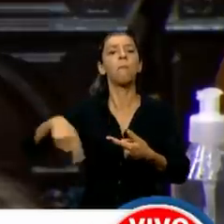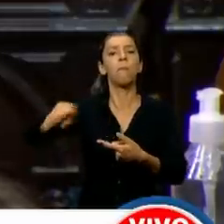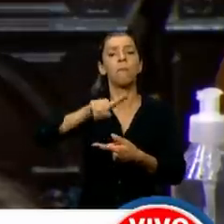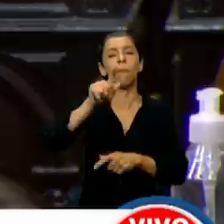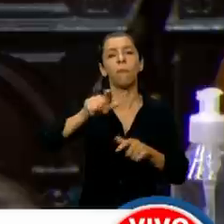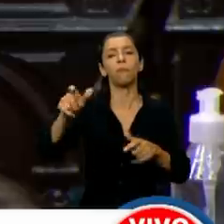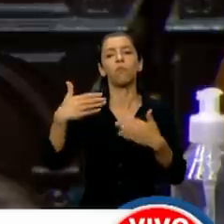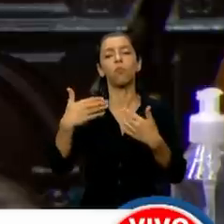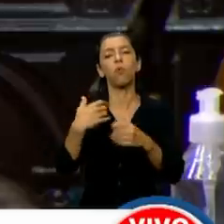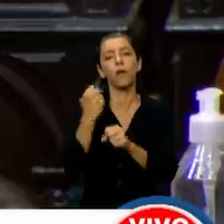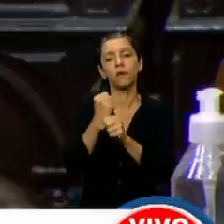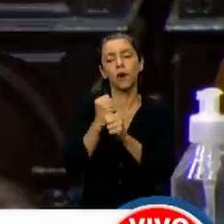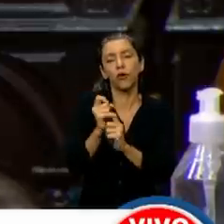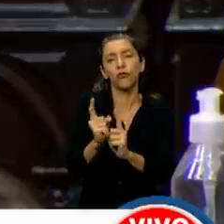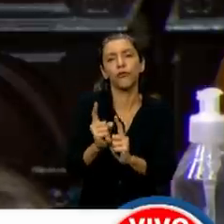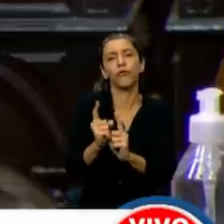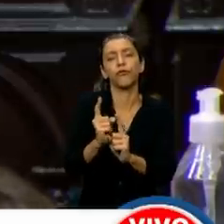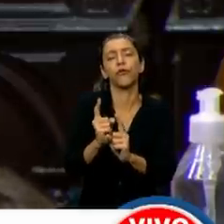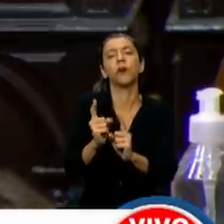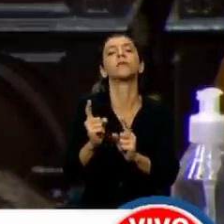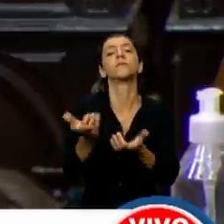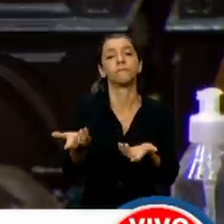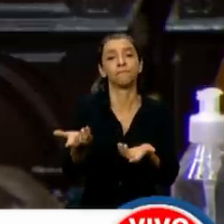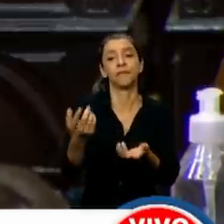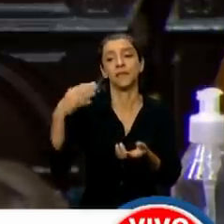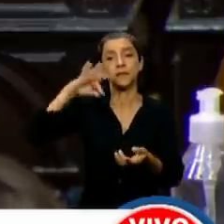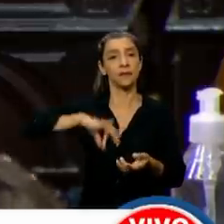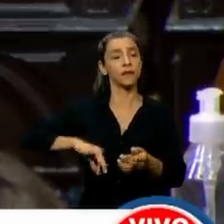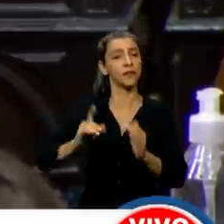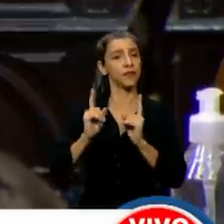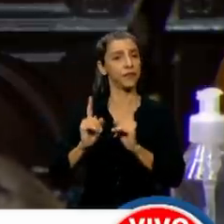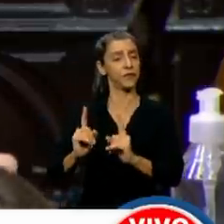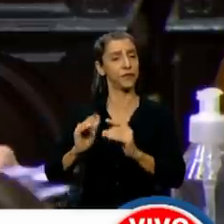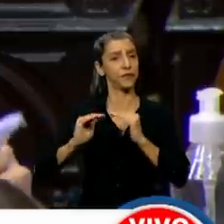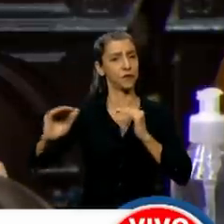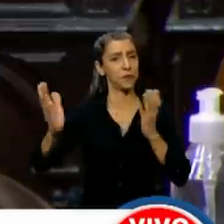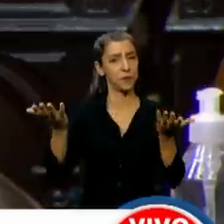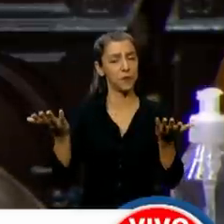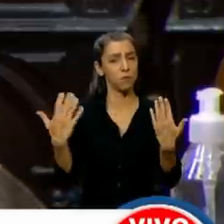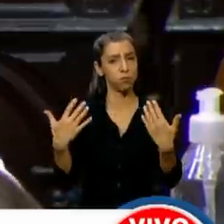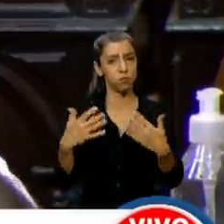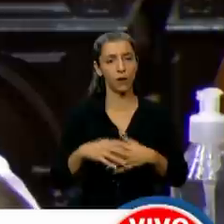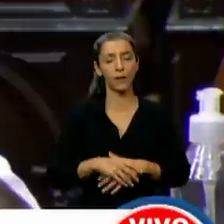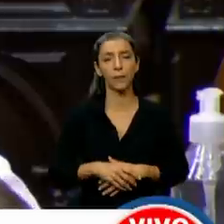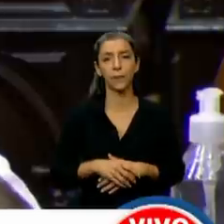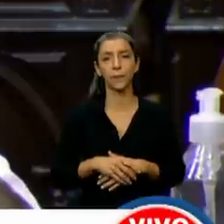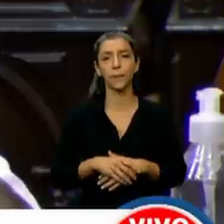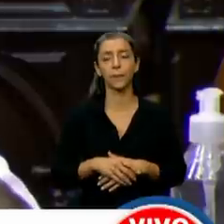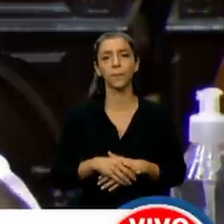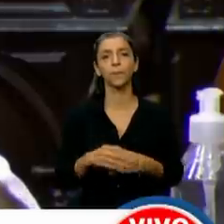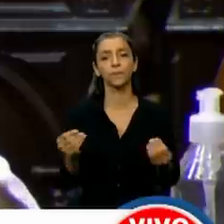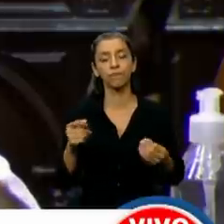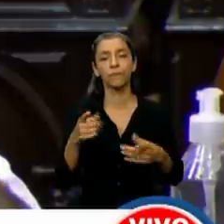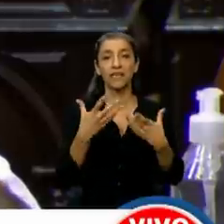y de poder mantener de alguna manera su poder adquisitivo esto significó en materia de